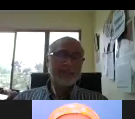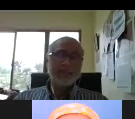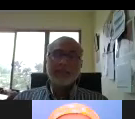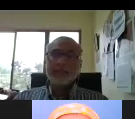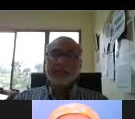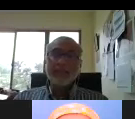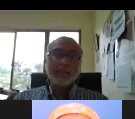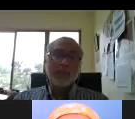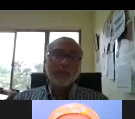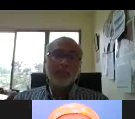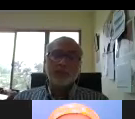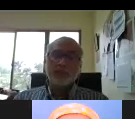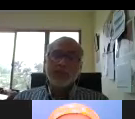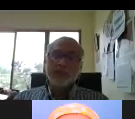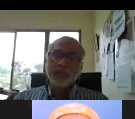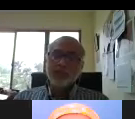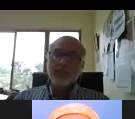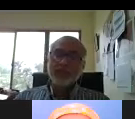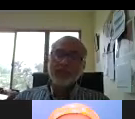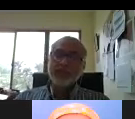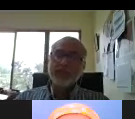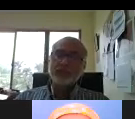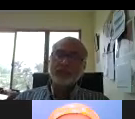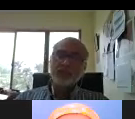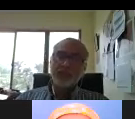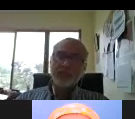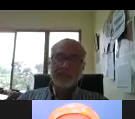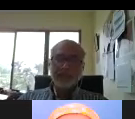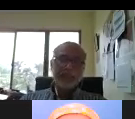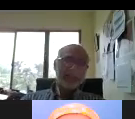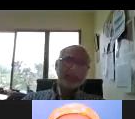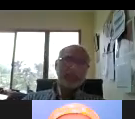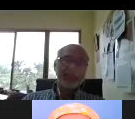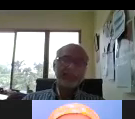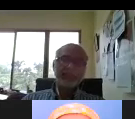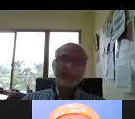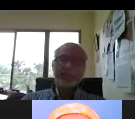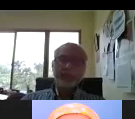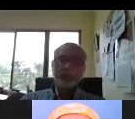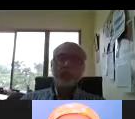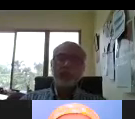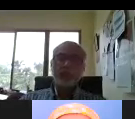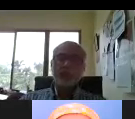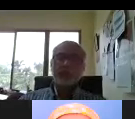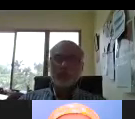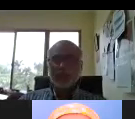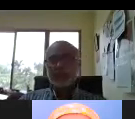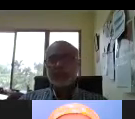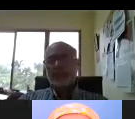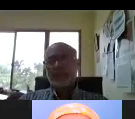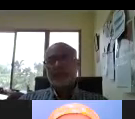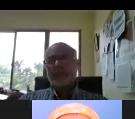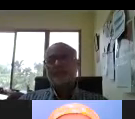etcétera. Y bueno, también entre lo más reciente, las conexiones de las redes sociales, cómo una